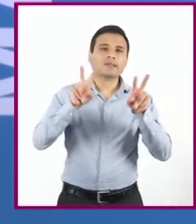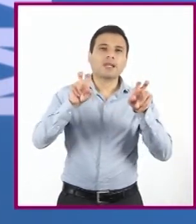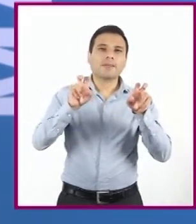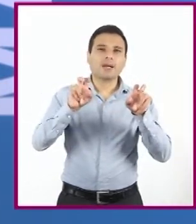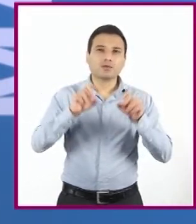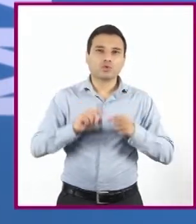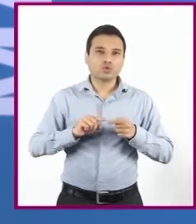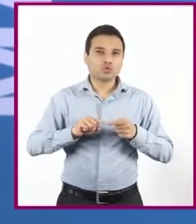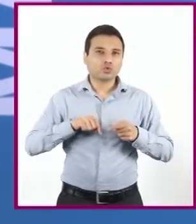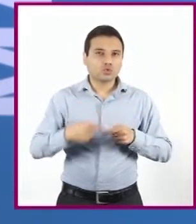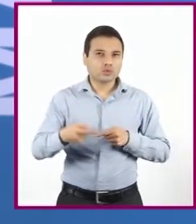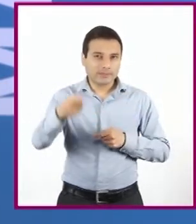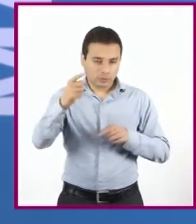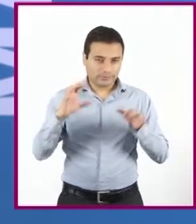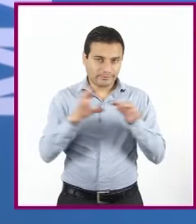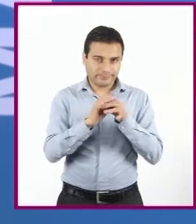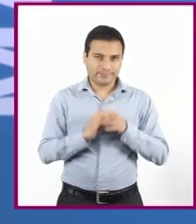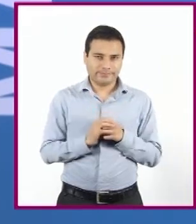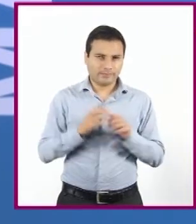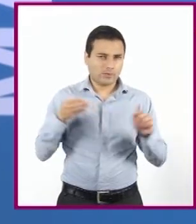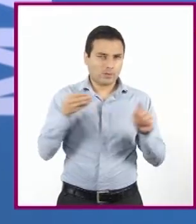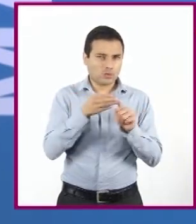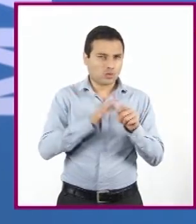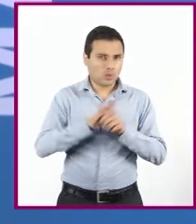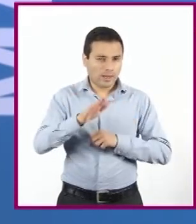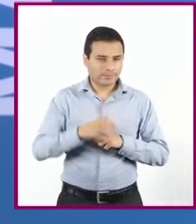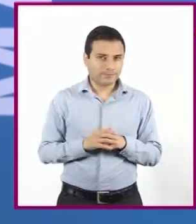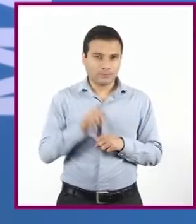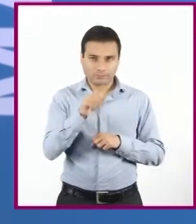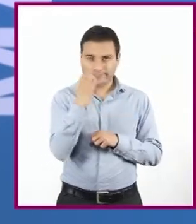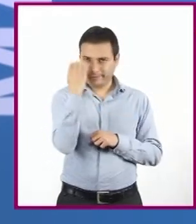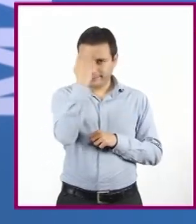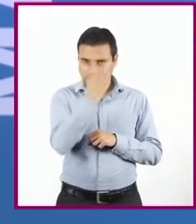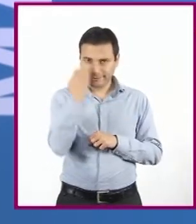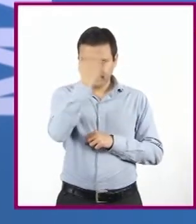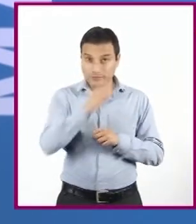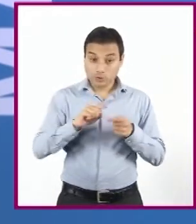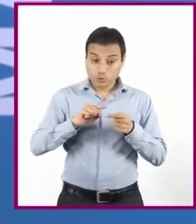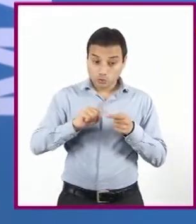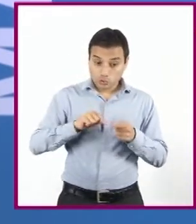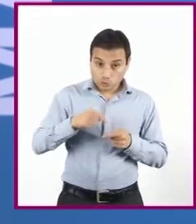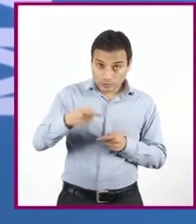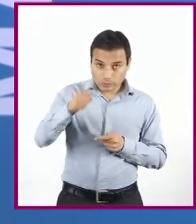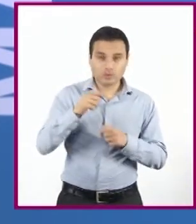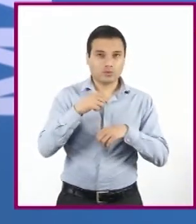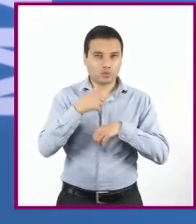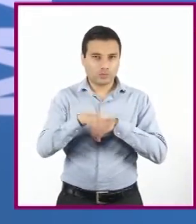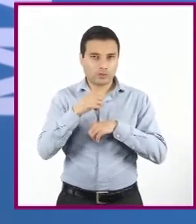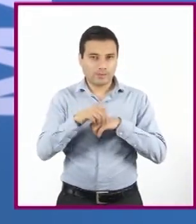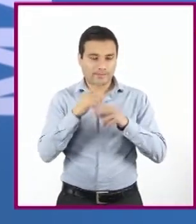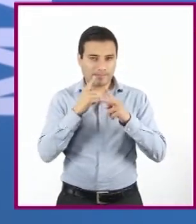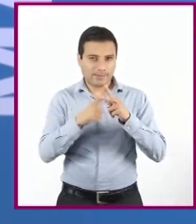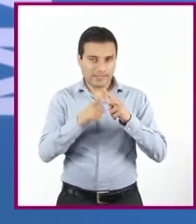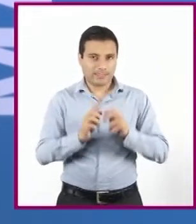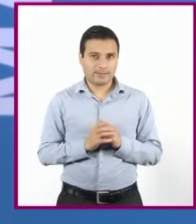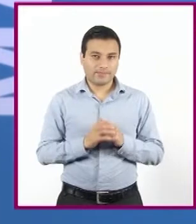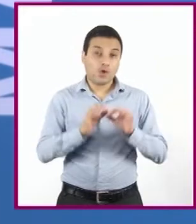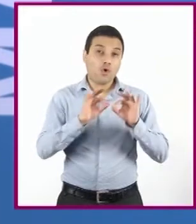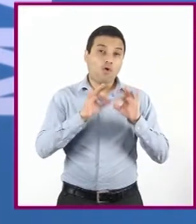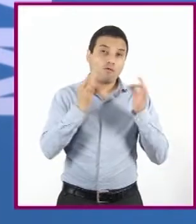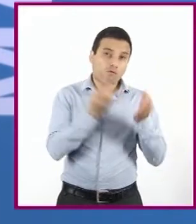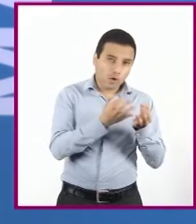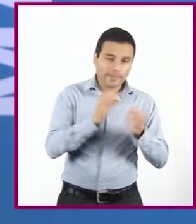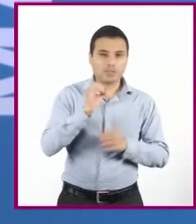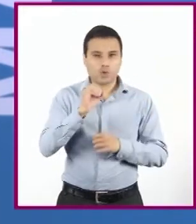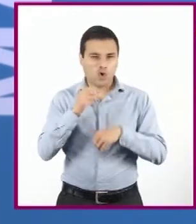representan. El propósito es analizar sucesiones aritméticas con figuras o numéricas para establecer